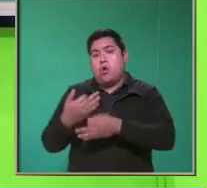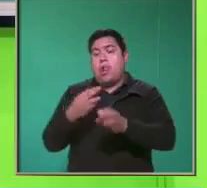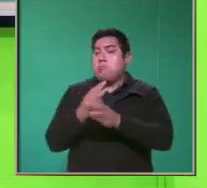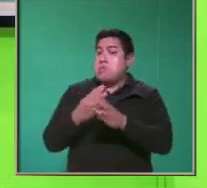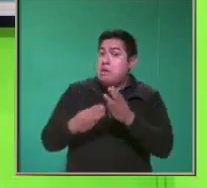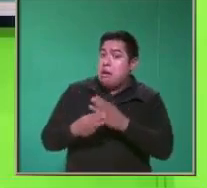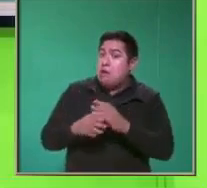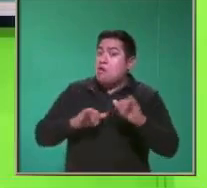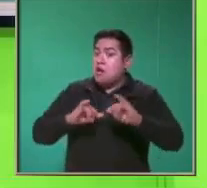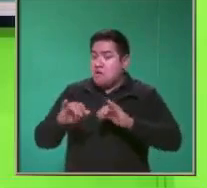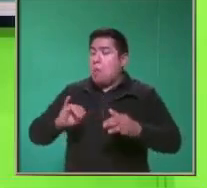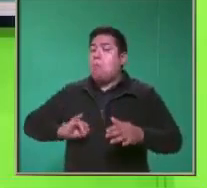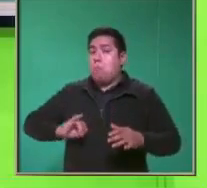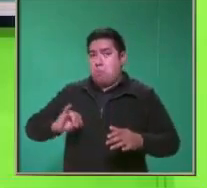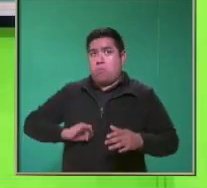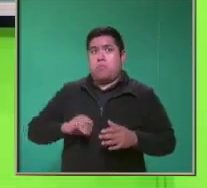interesantes.